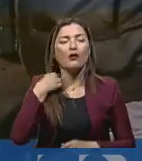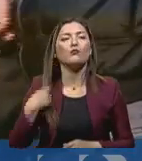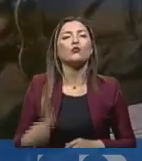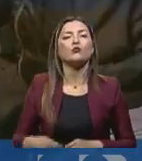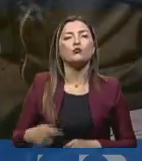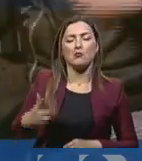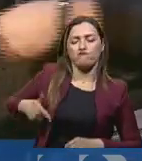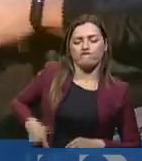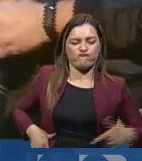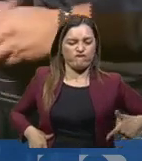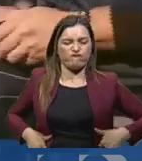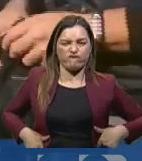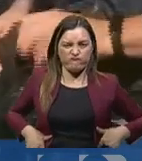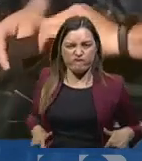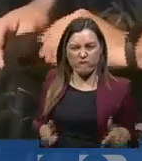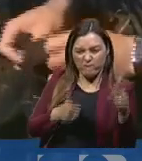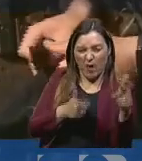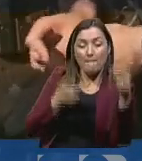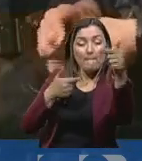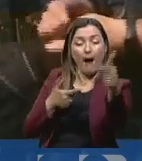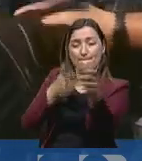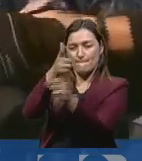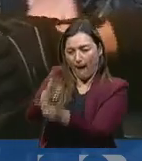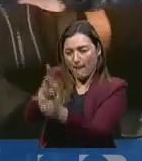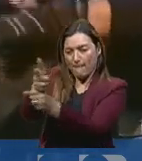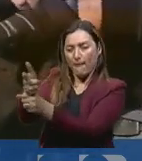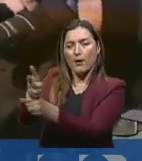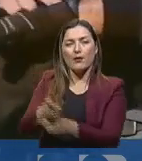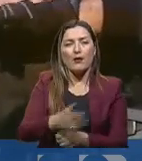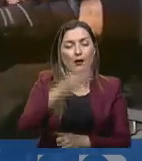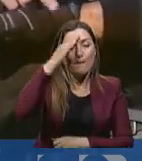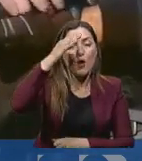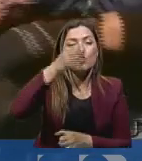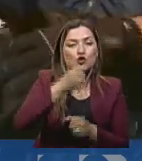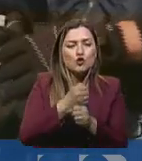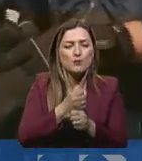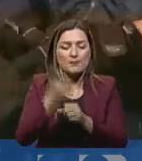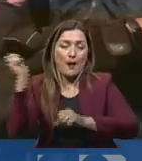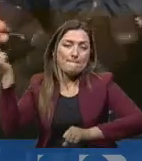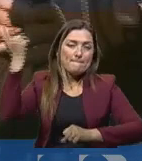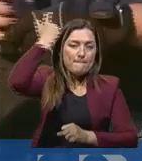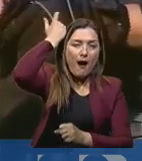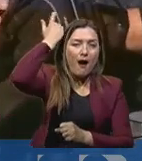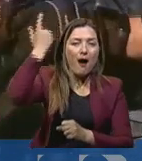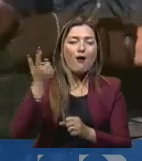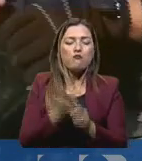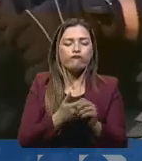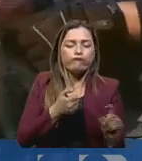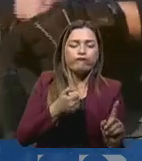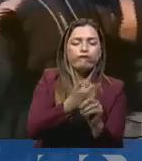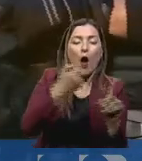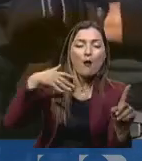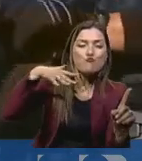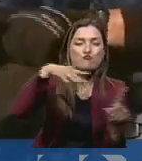armas largas con armas cortas que les amedrentan a la compañía de seguridad a los guardias de seguridad y proceden en este caso